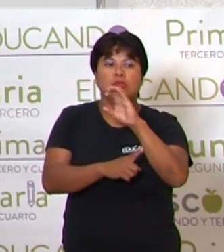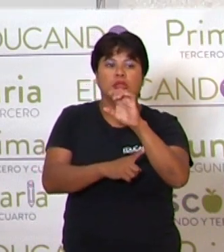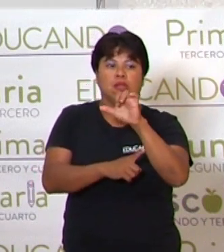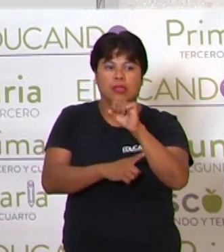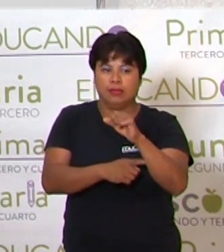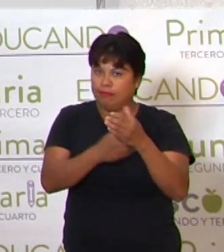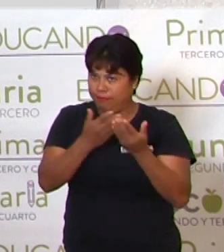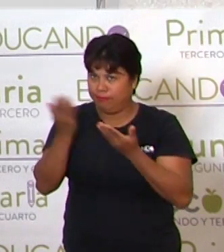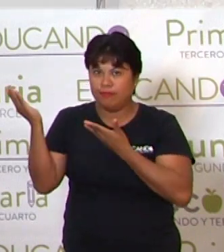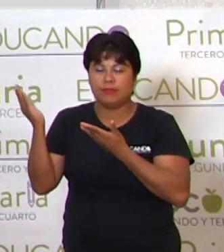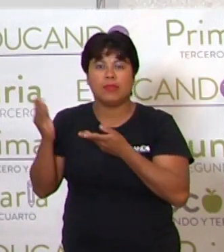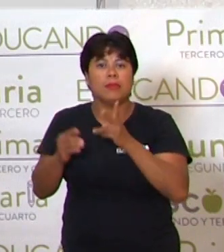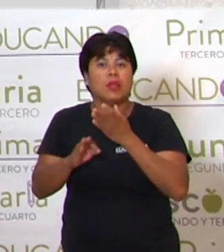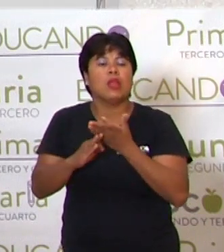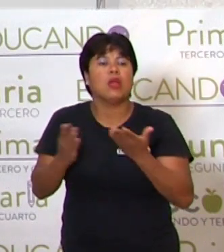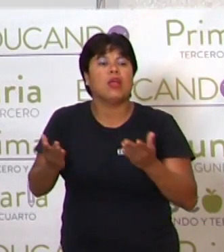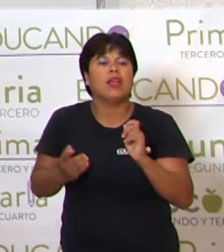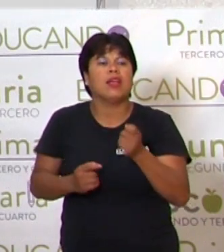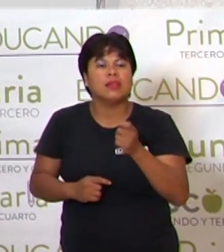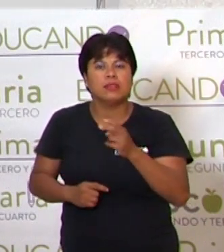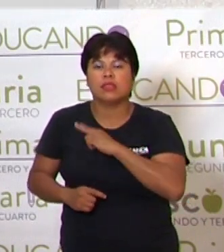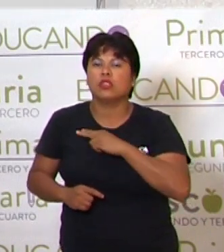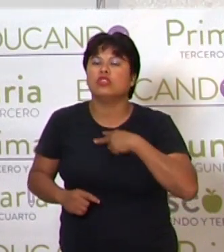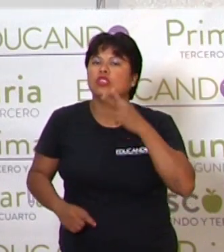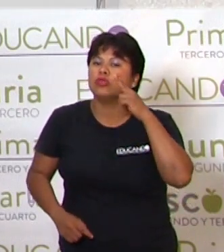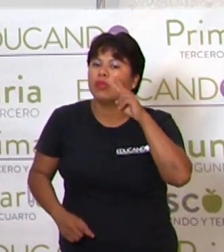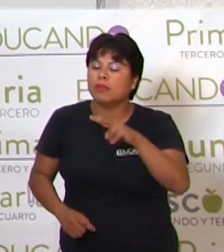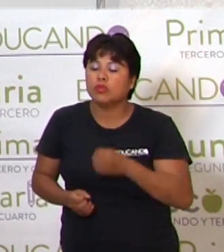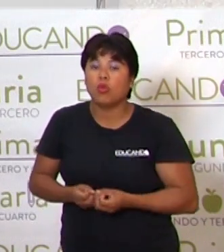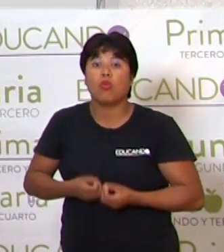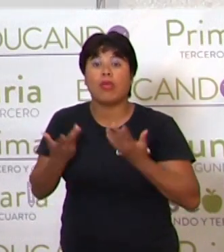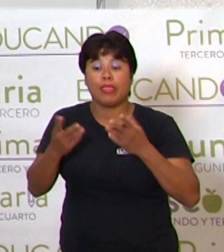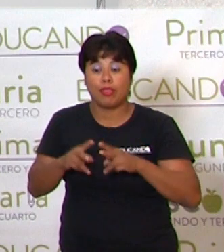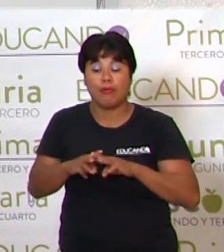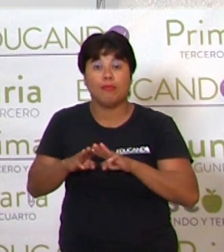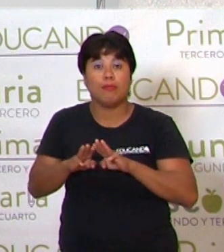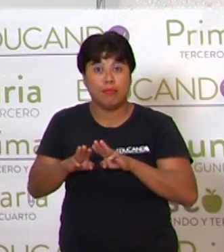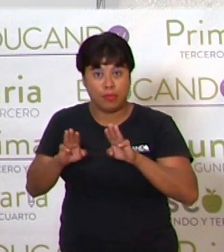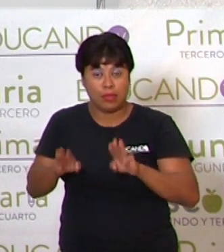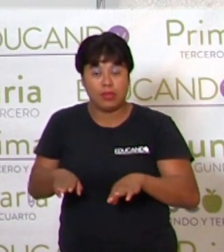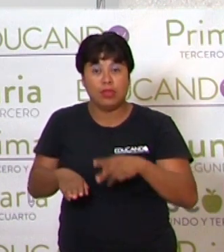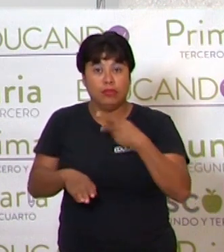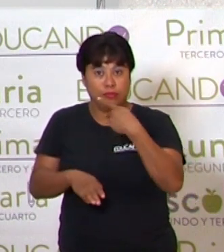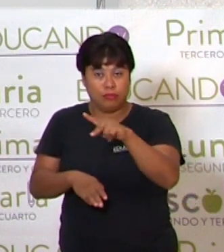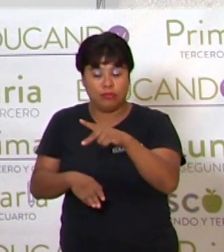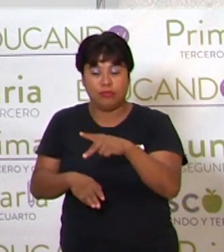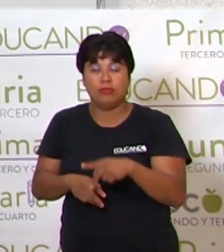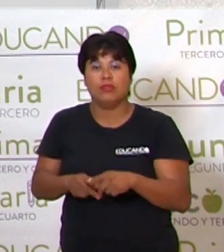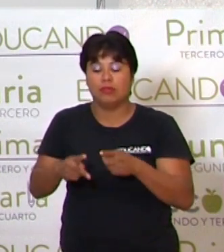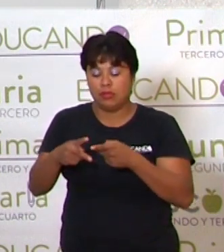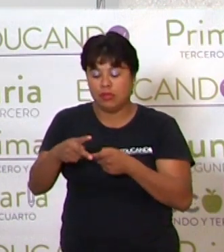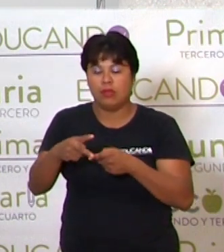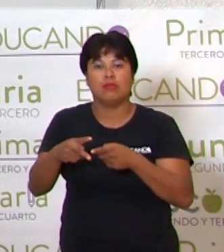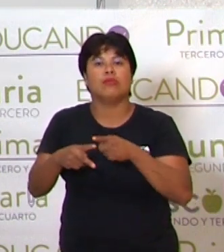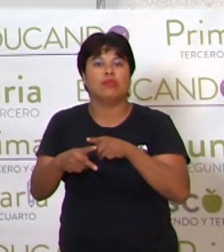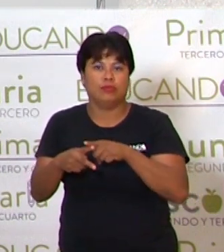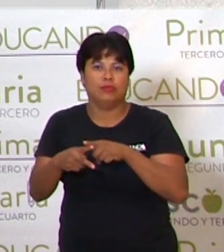Pero ahora, ¿de qué se trata? De que veamos cuánto mide sus